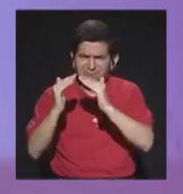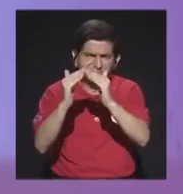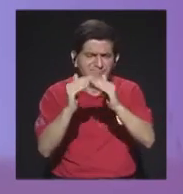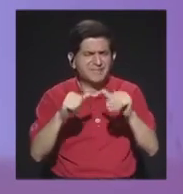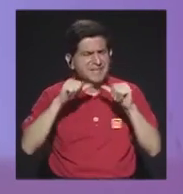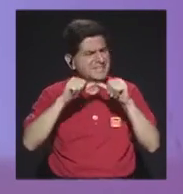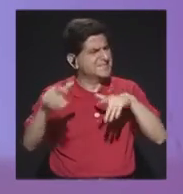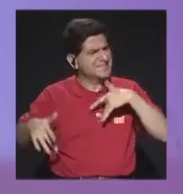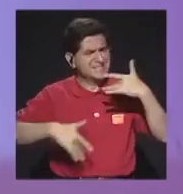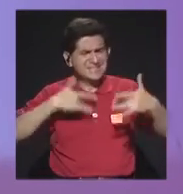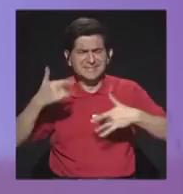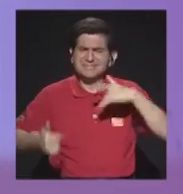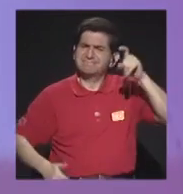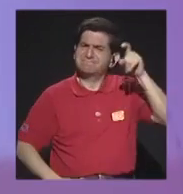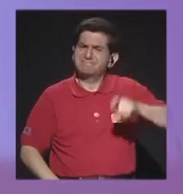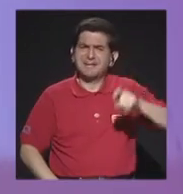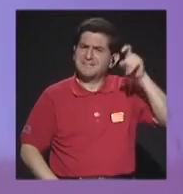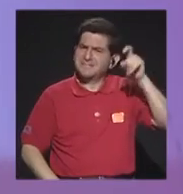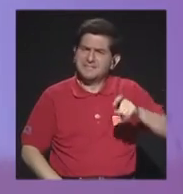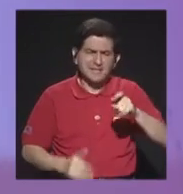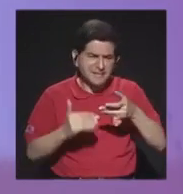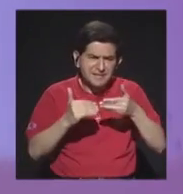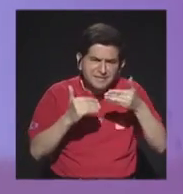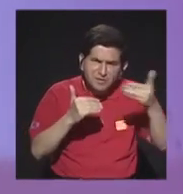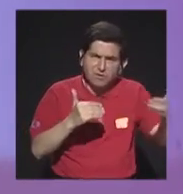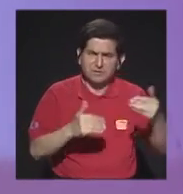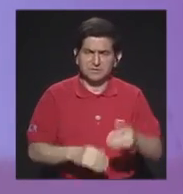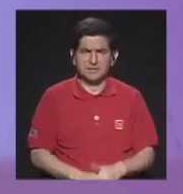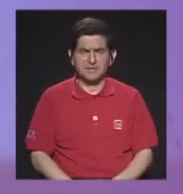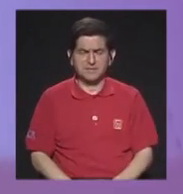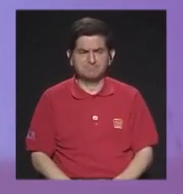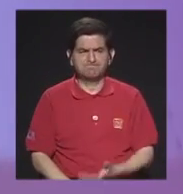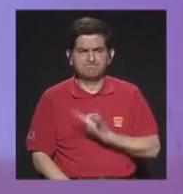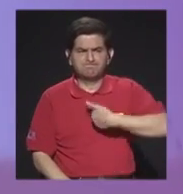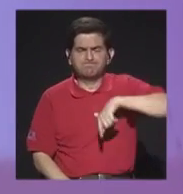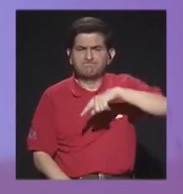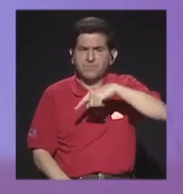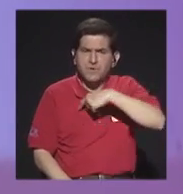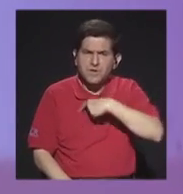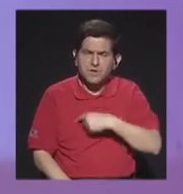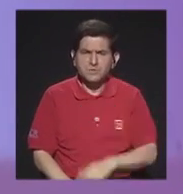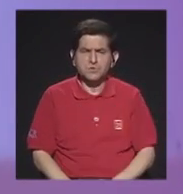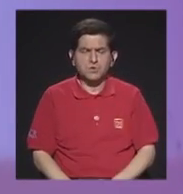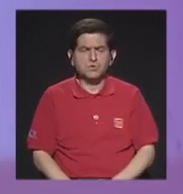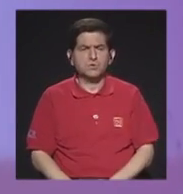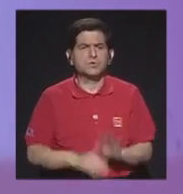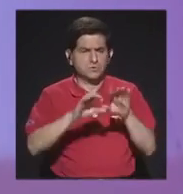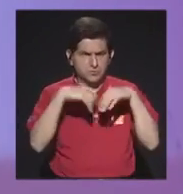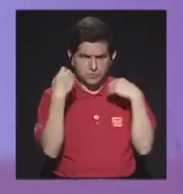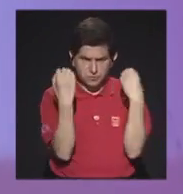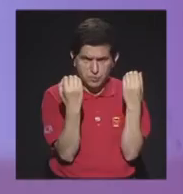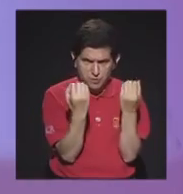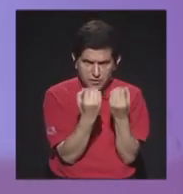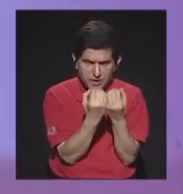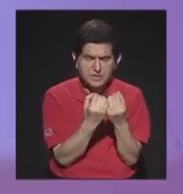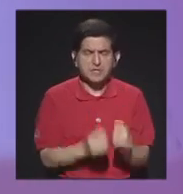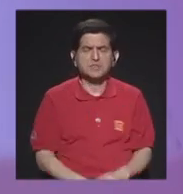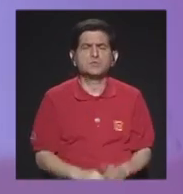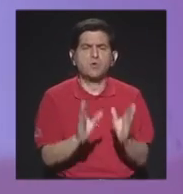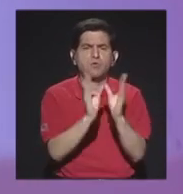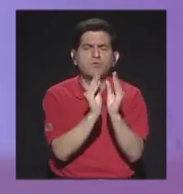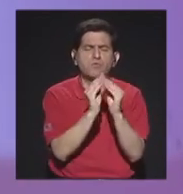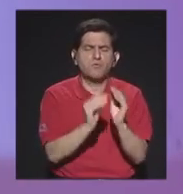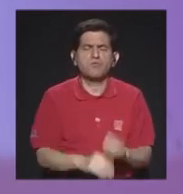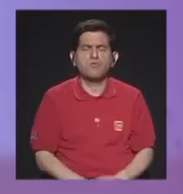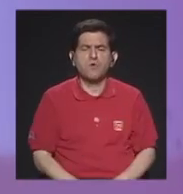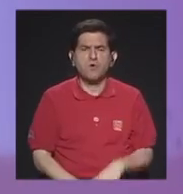seguimos sintiendo algunas necesidades, y de ahí nos surge desde una organización como es el Foro Consultivo de